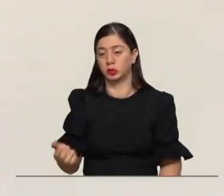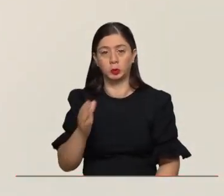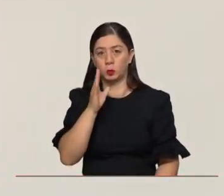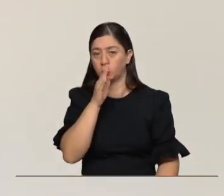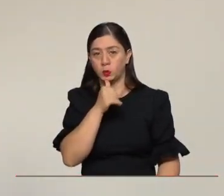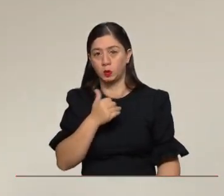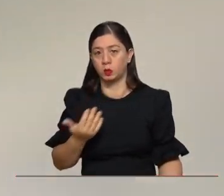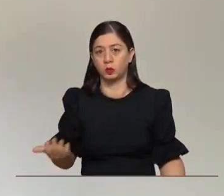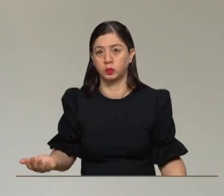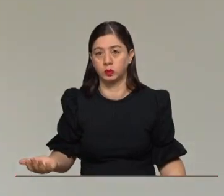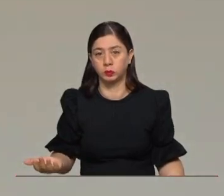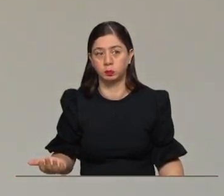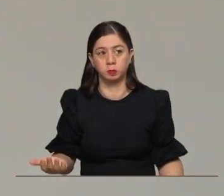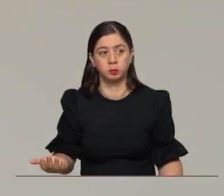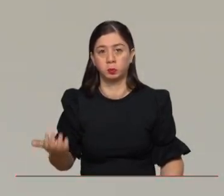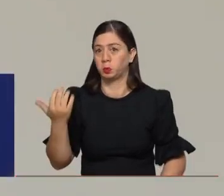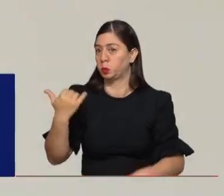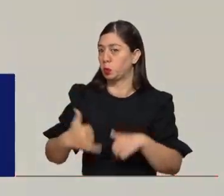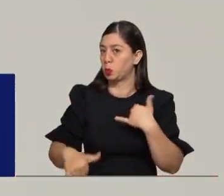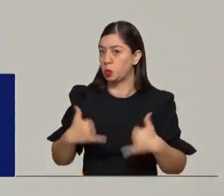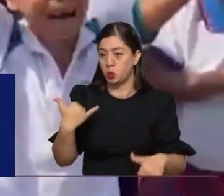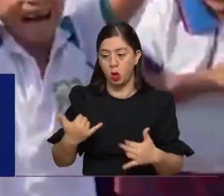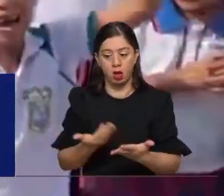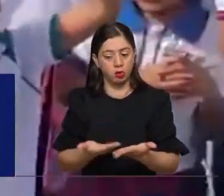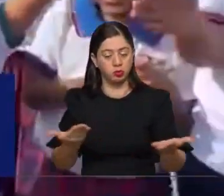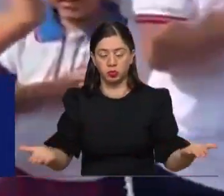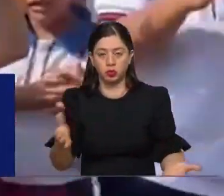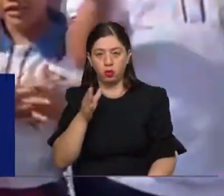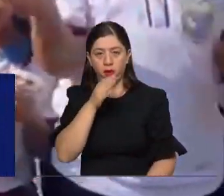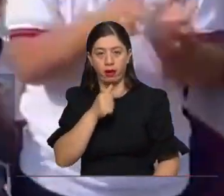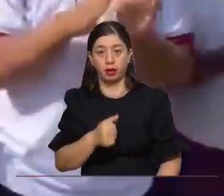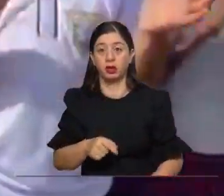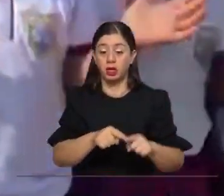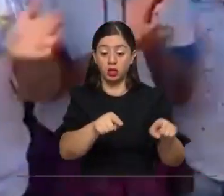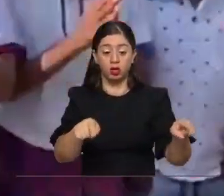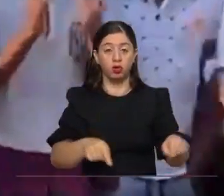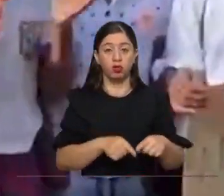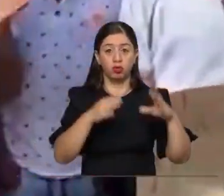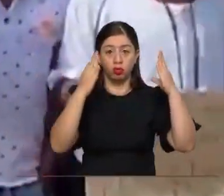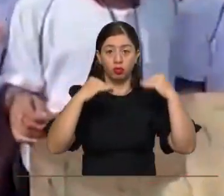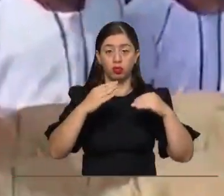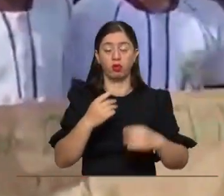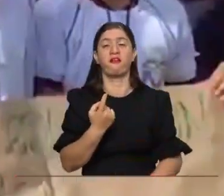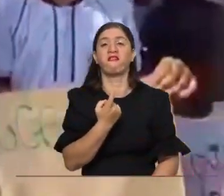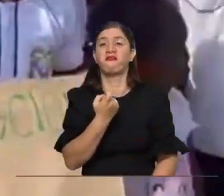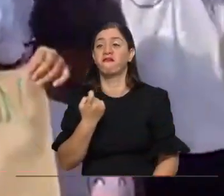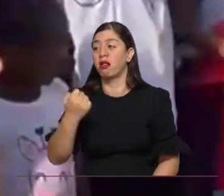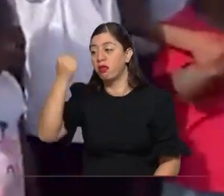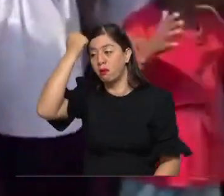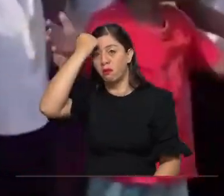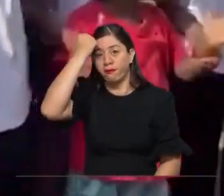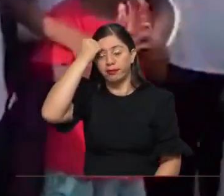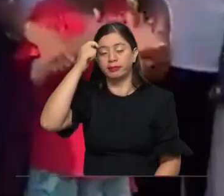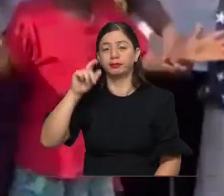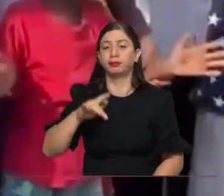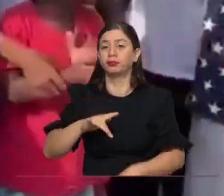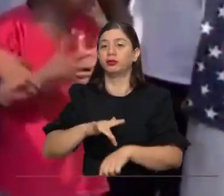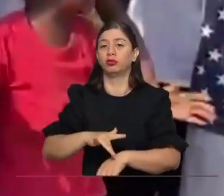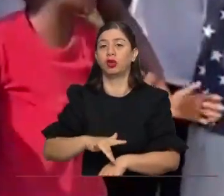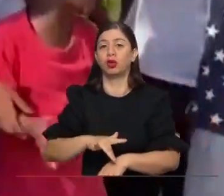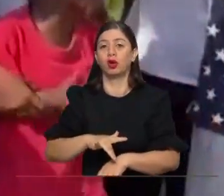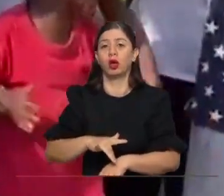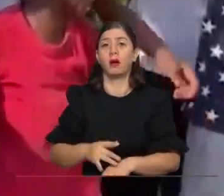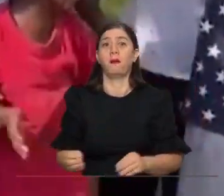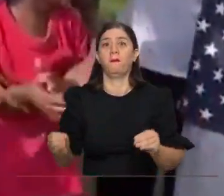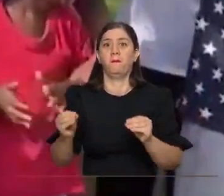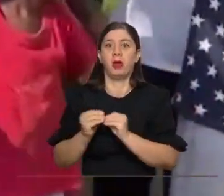los juegos lúdicos, recreativos. En algunos cursos, la falta de sus colegas obliga a los profesores asistentes a